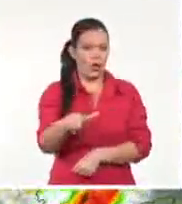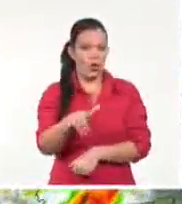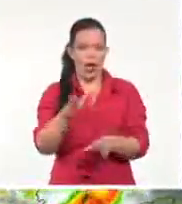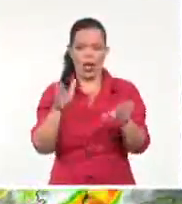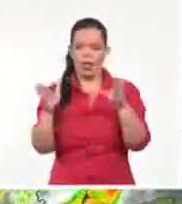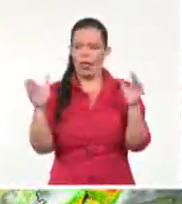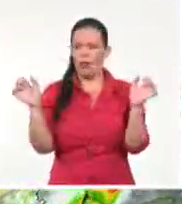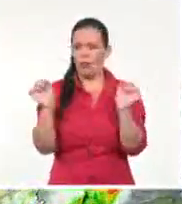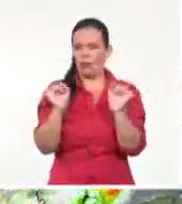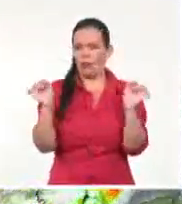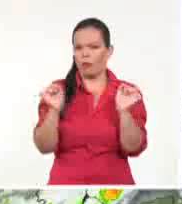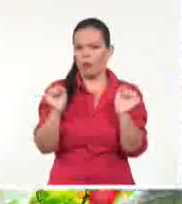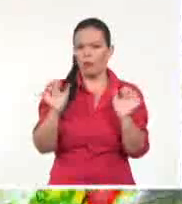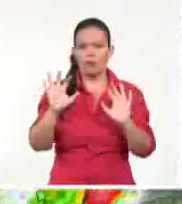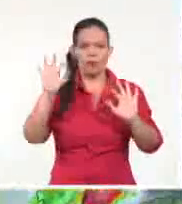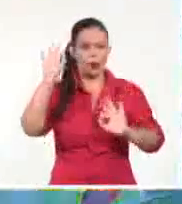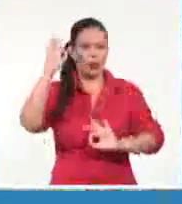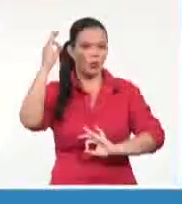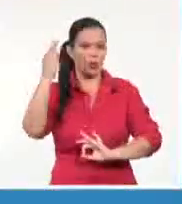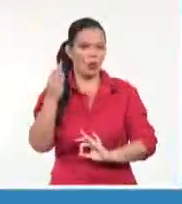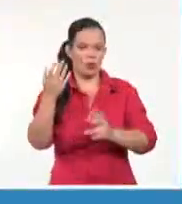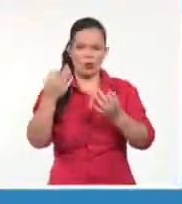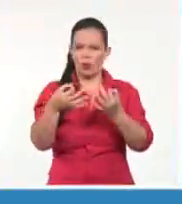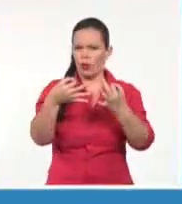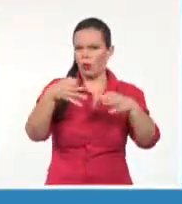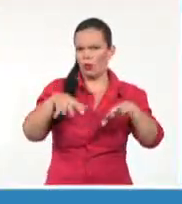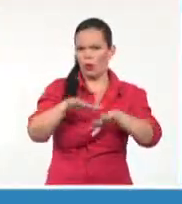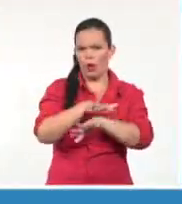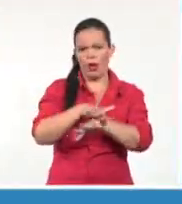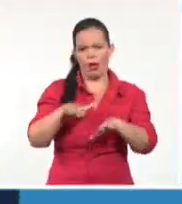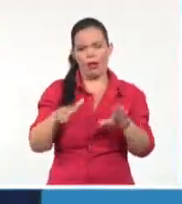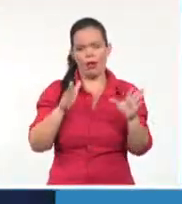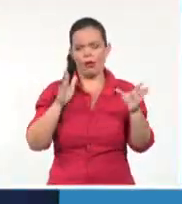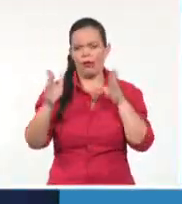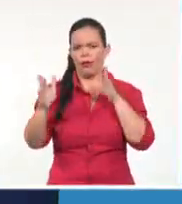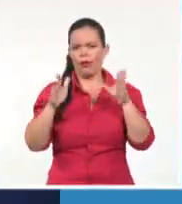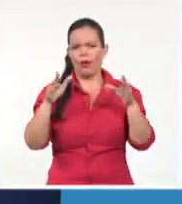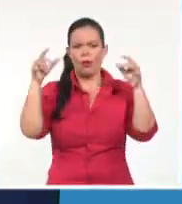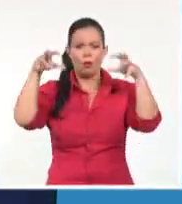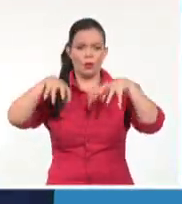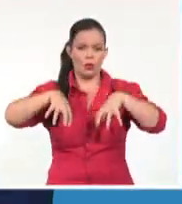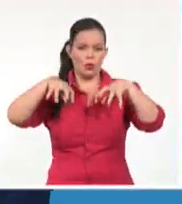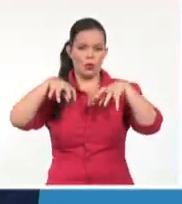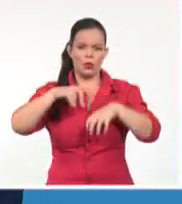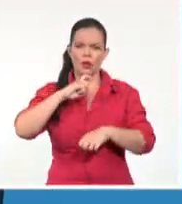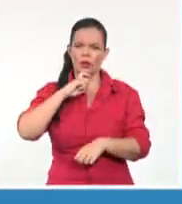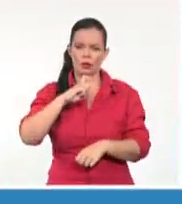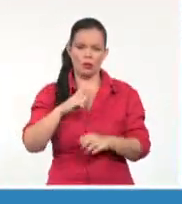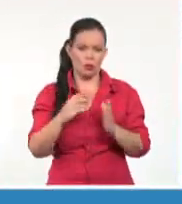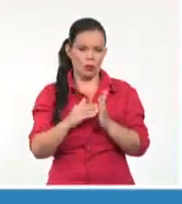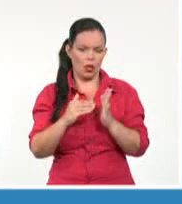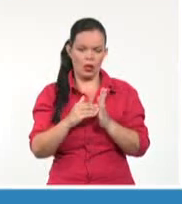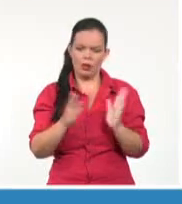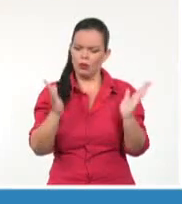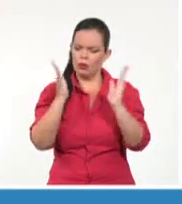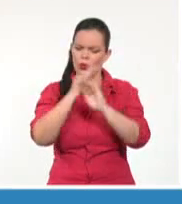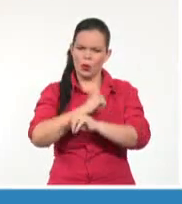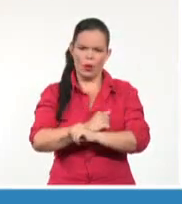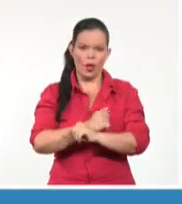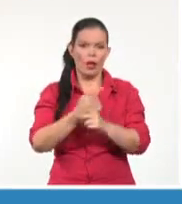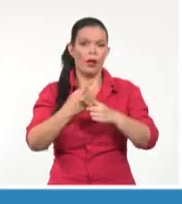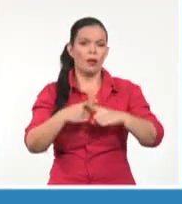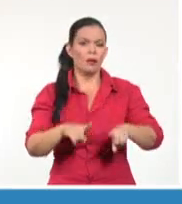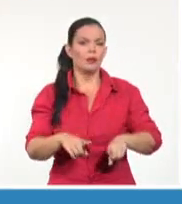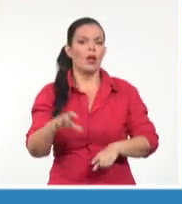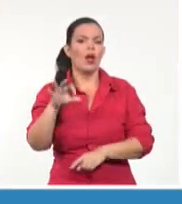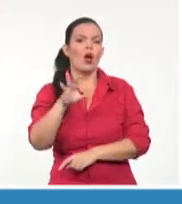y algunas nubes en occidente y centro en general, con pocas precipitaciones en el horario de la tarde, mientras que en las provincias